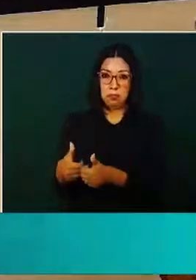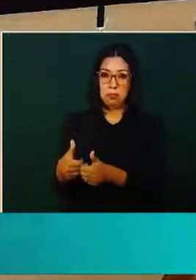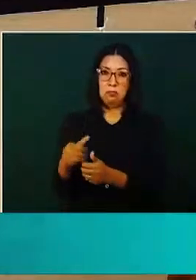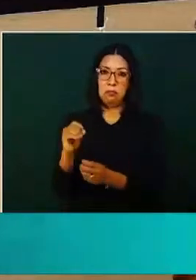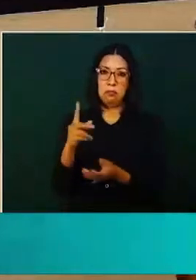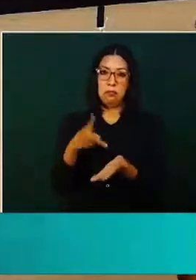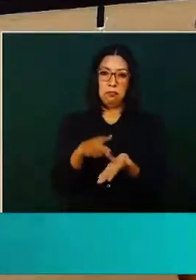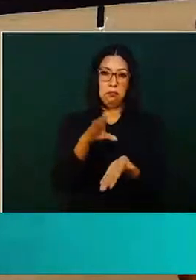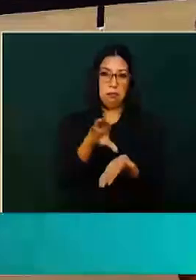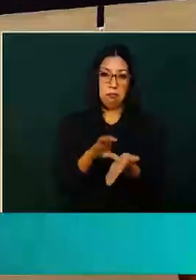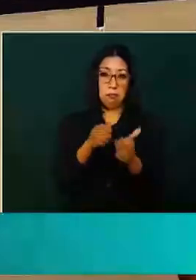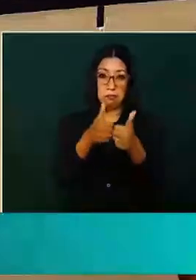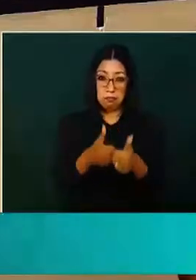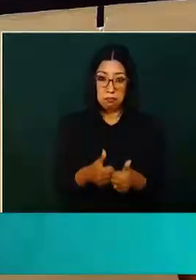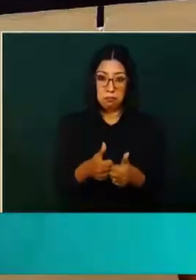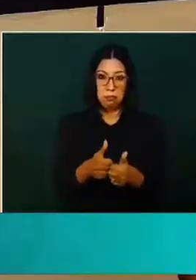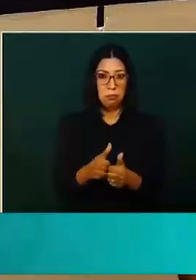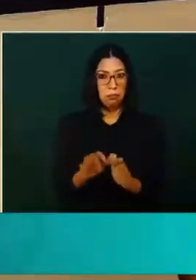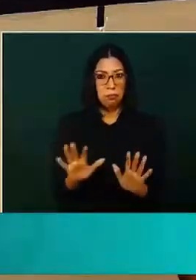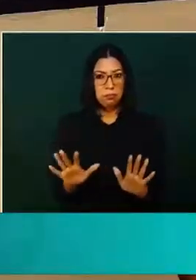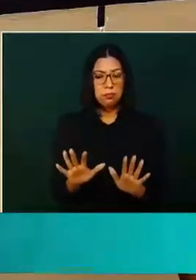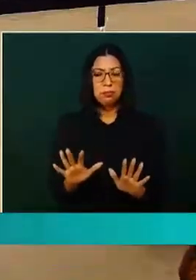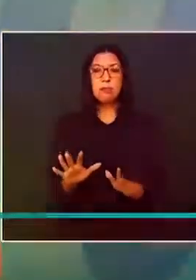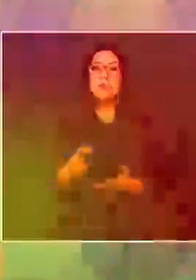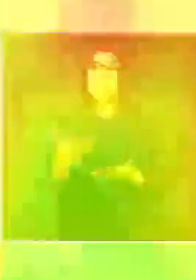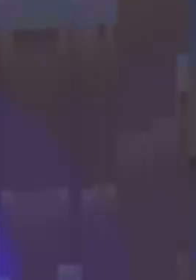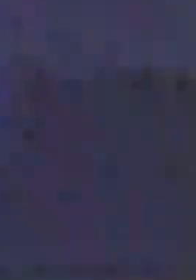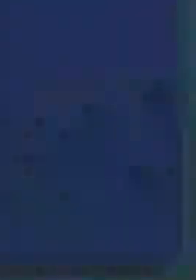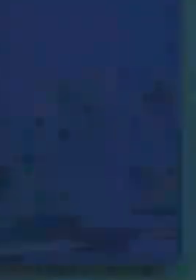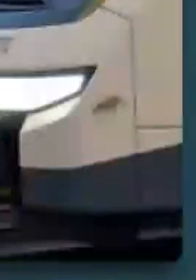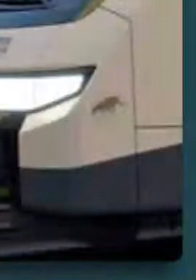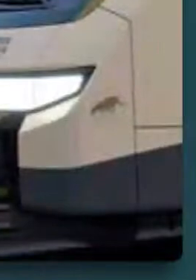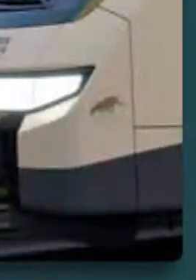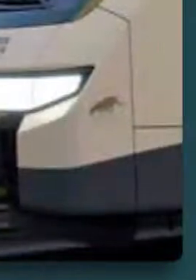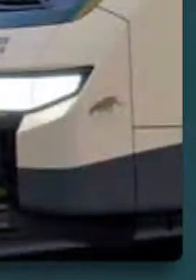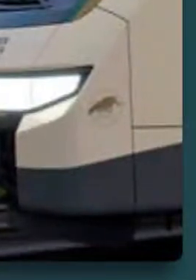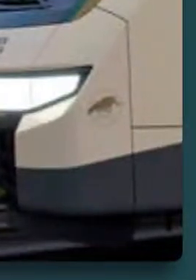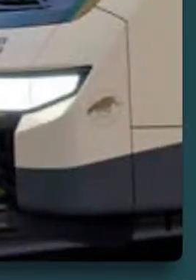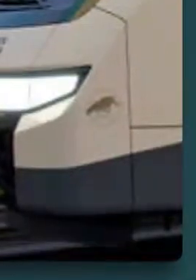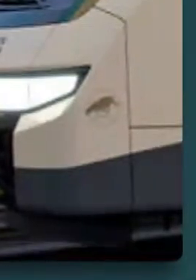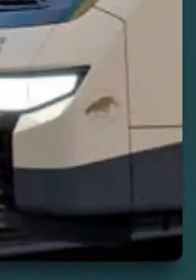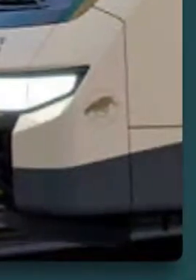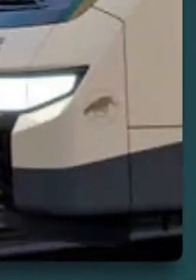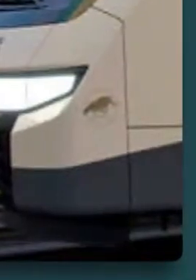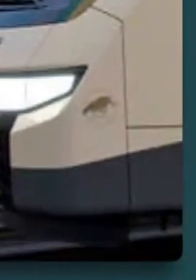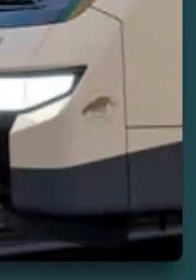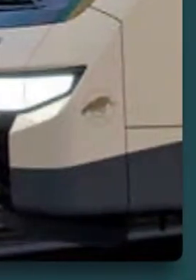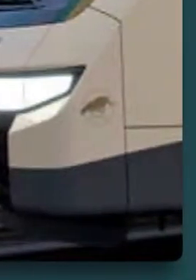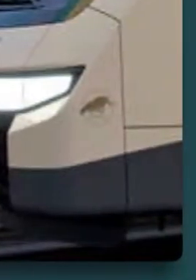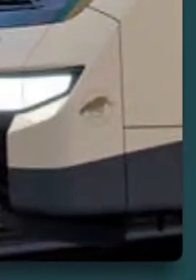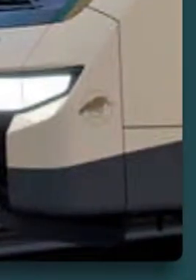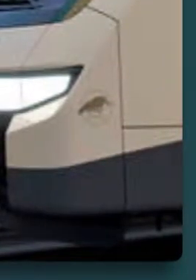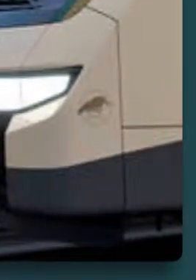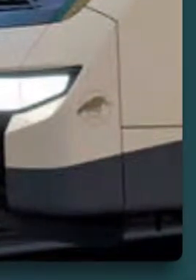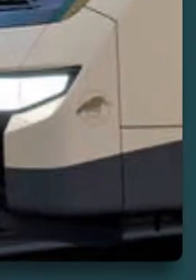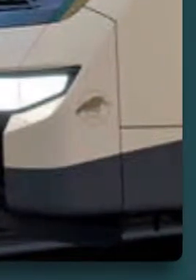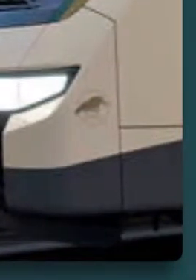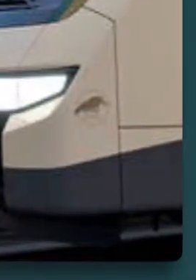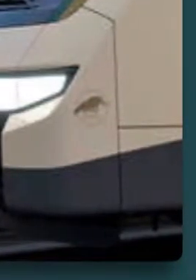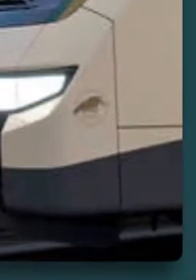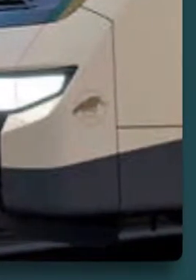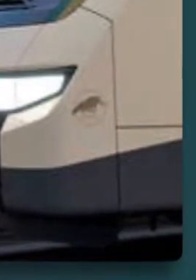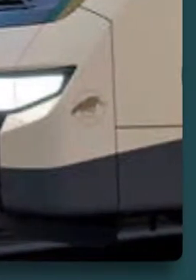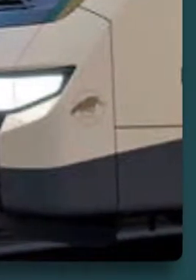puedan internarse en todo Quintana Roo. Así, el jefe del Ejecutivo señaló que su administración